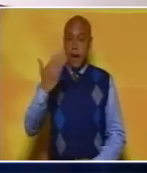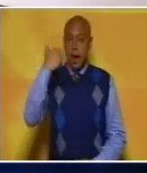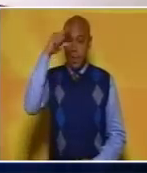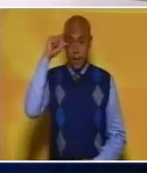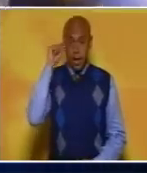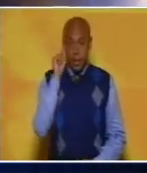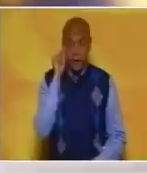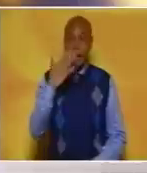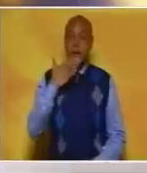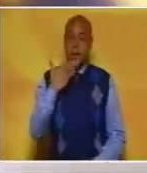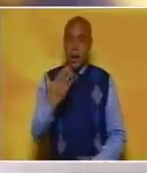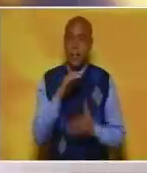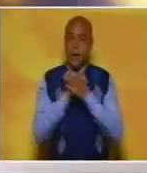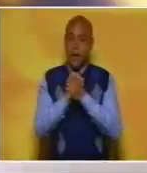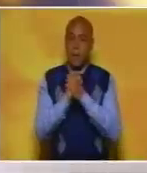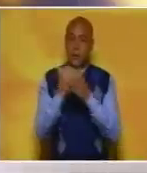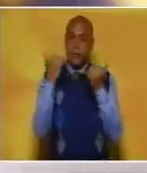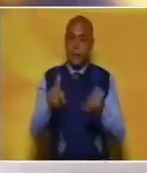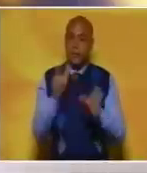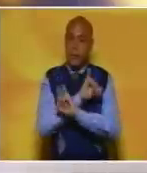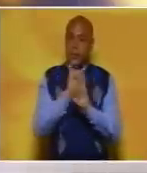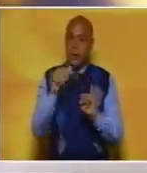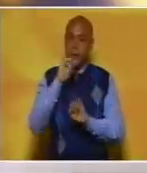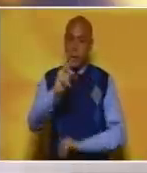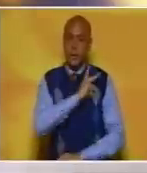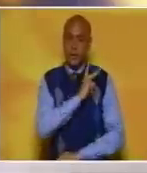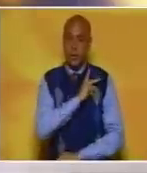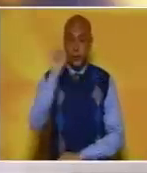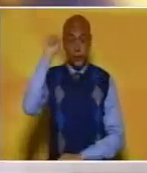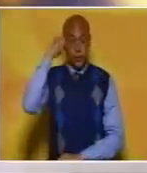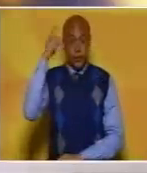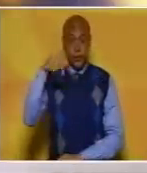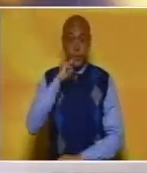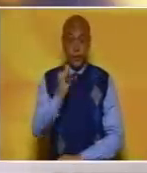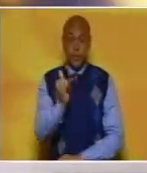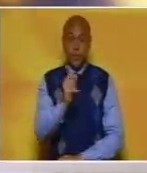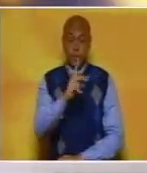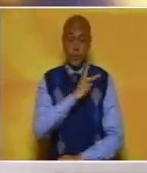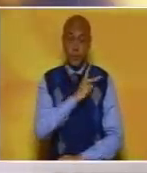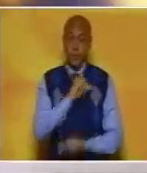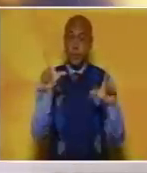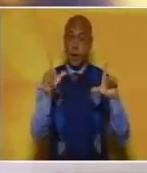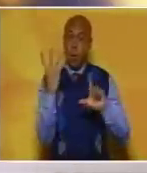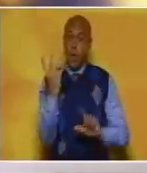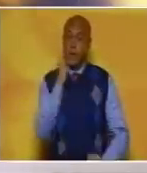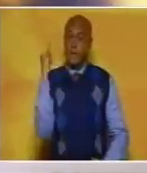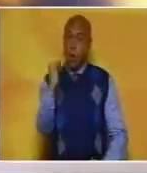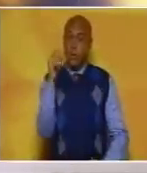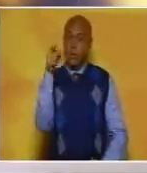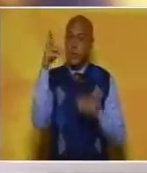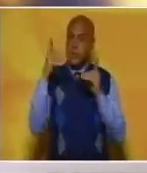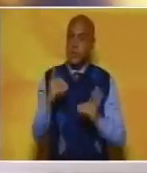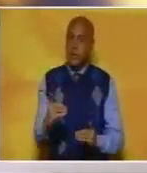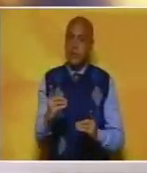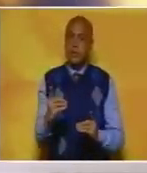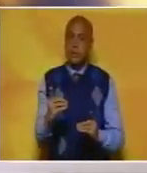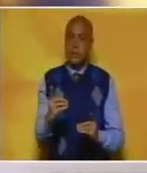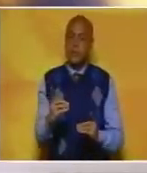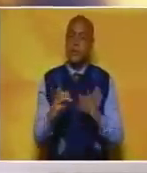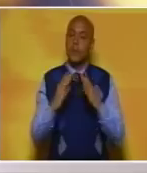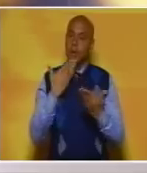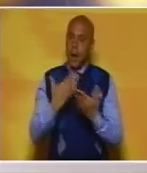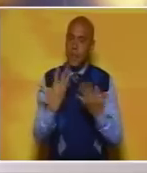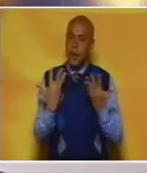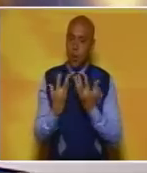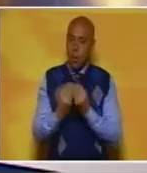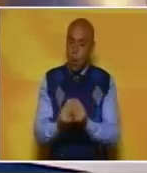Gracias, Andrina. Gracias, amigos. Hasta aquí la presente emisión de Noticiero Venevisión. Recuerden, Noticiero Venevisión, Canal 4 reporta. Ustedes deciden. Gracias